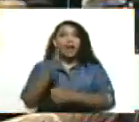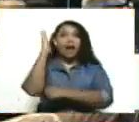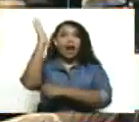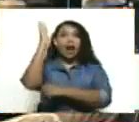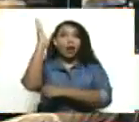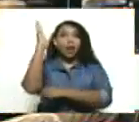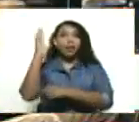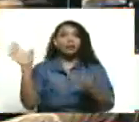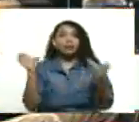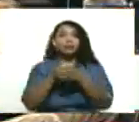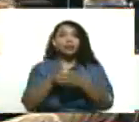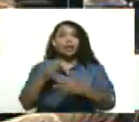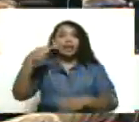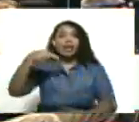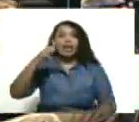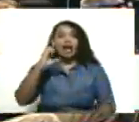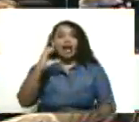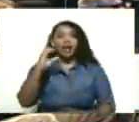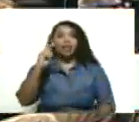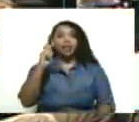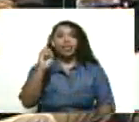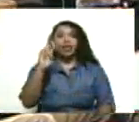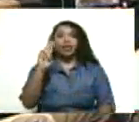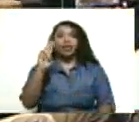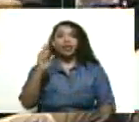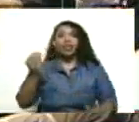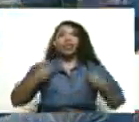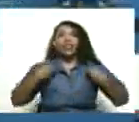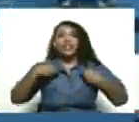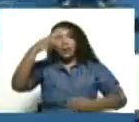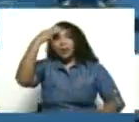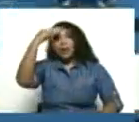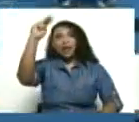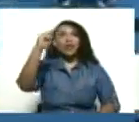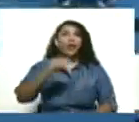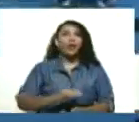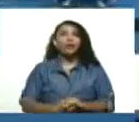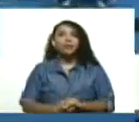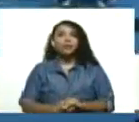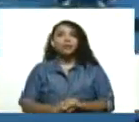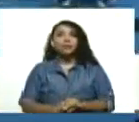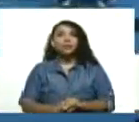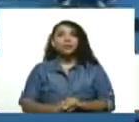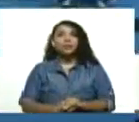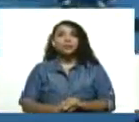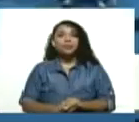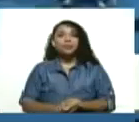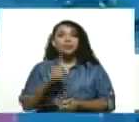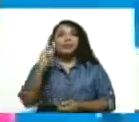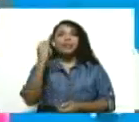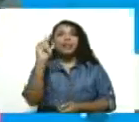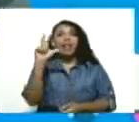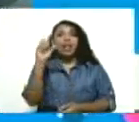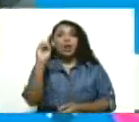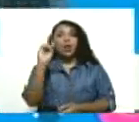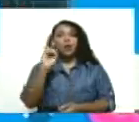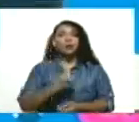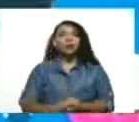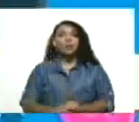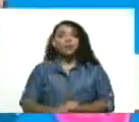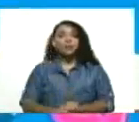a Héctor Díaz Polanco Viva México atilio borón